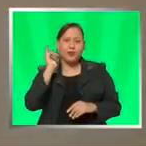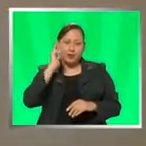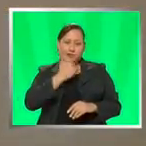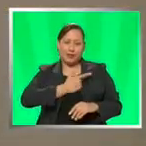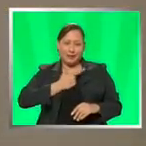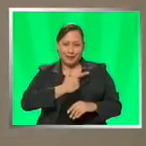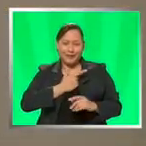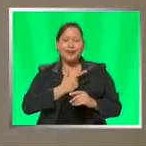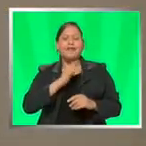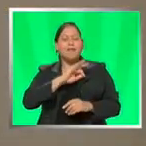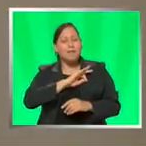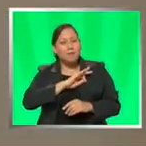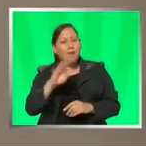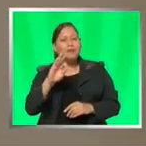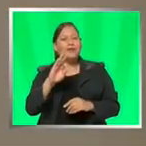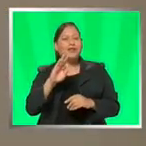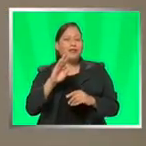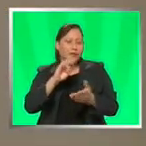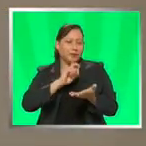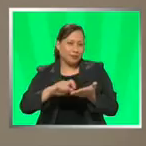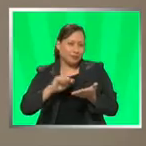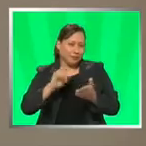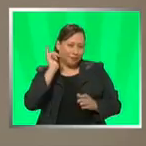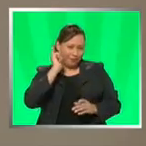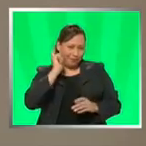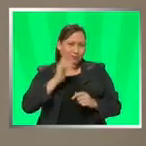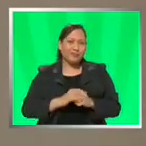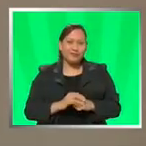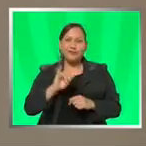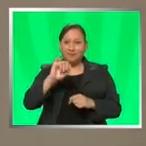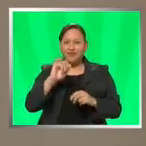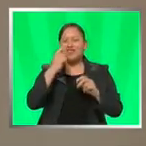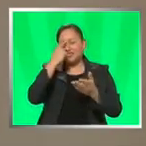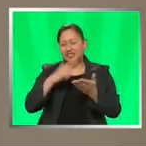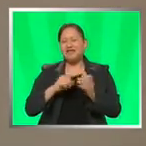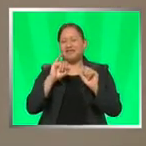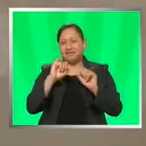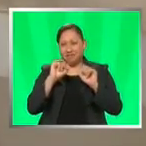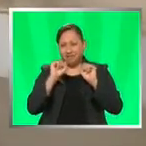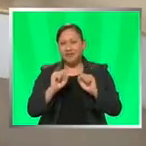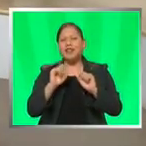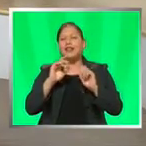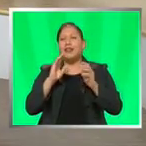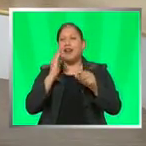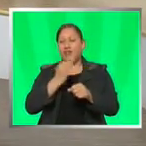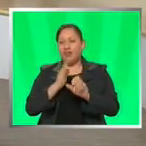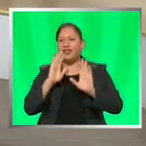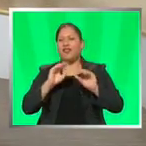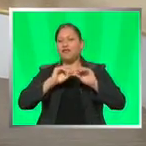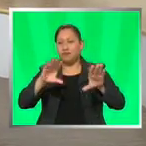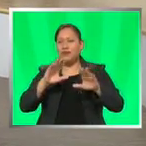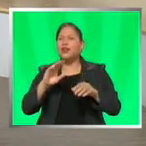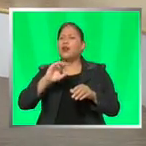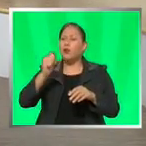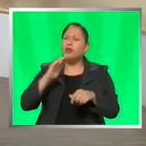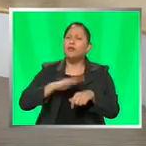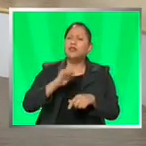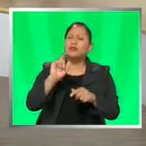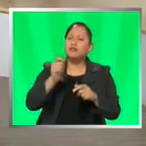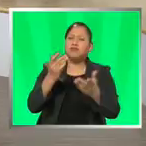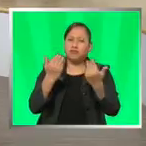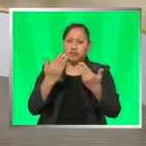que lo puedan pues por ahí comprar. Claro que sí, seguro que ya lo están haciendo. ¿Algo más que nos quieran comentar sobre este